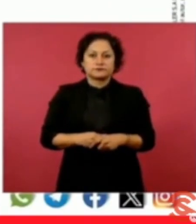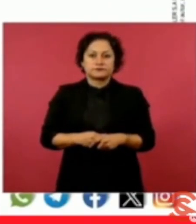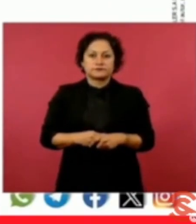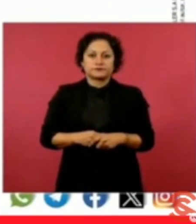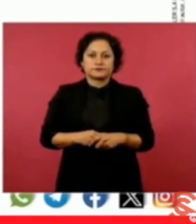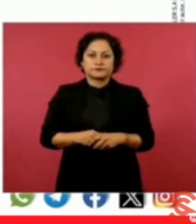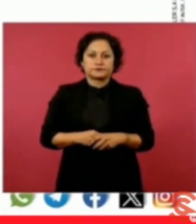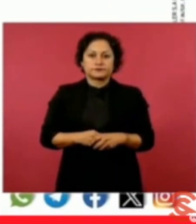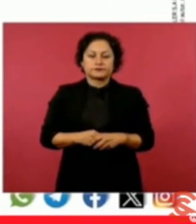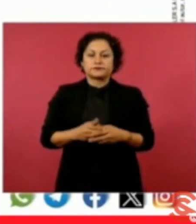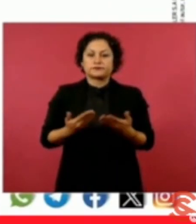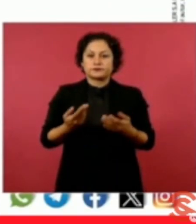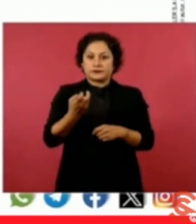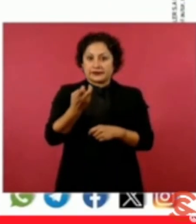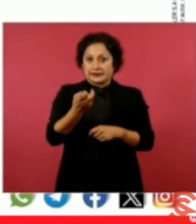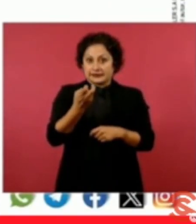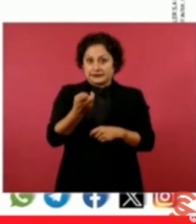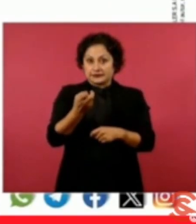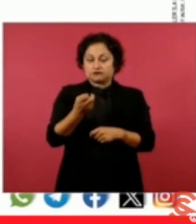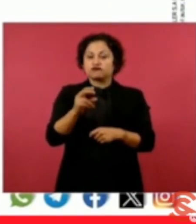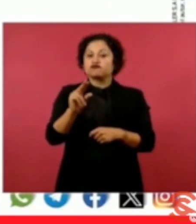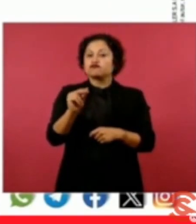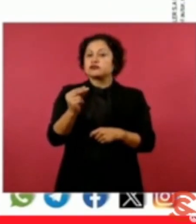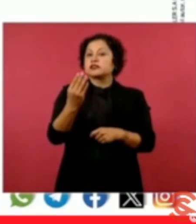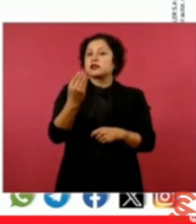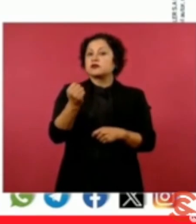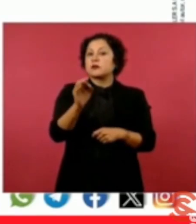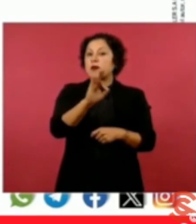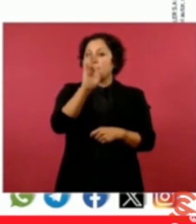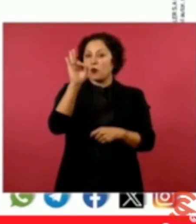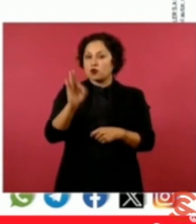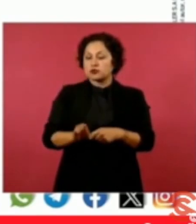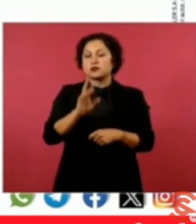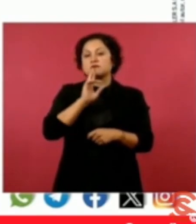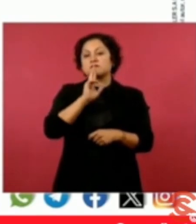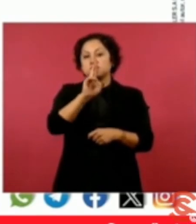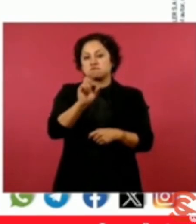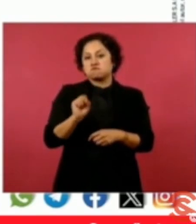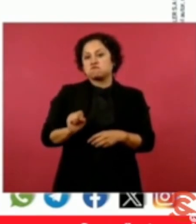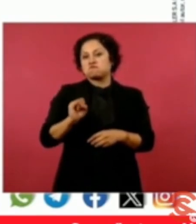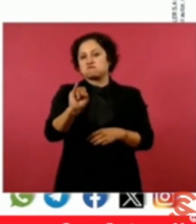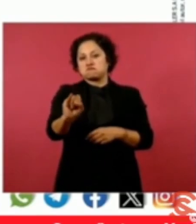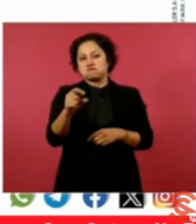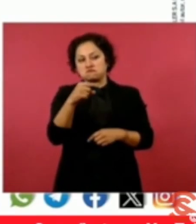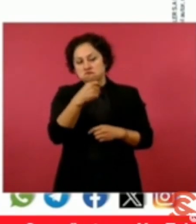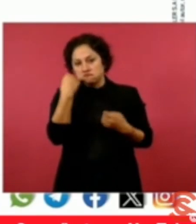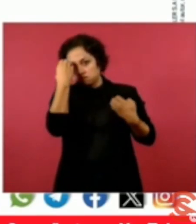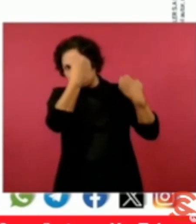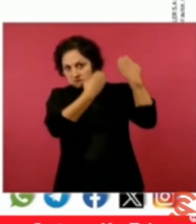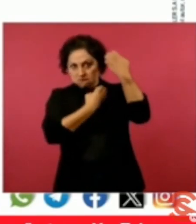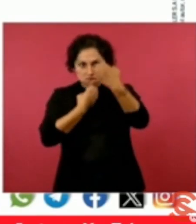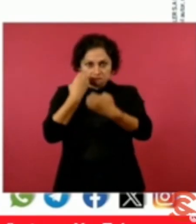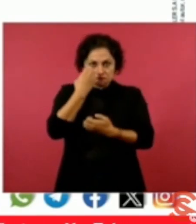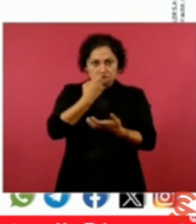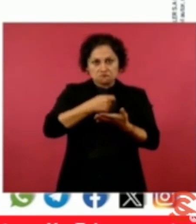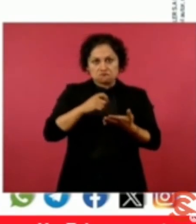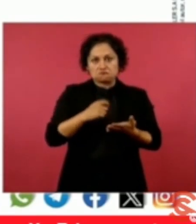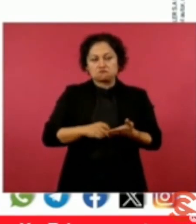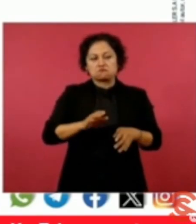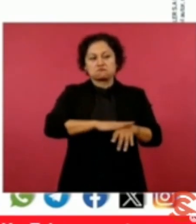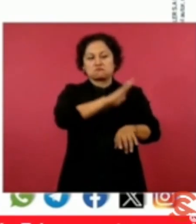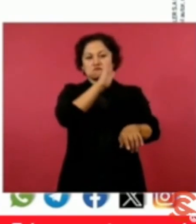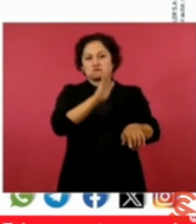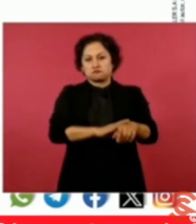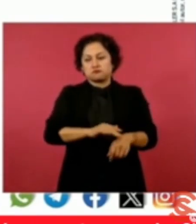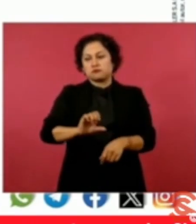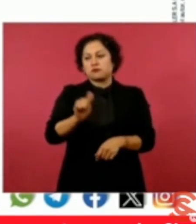Esta pregunta tuvo el 89% de que sí deben someterse a examen, y mientras el 10% dijo que